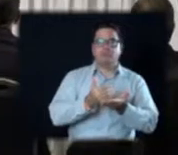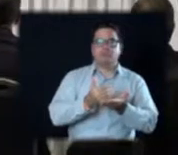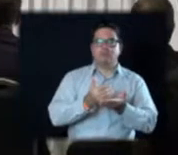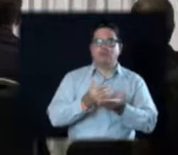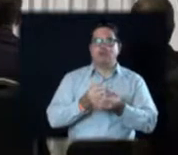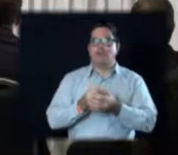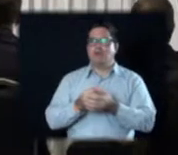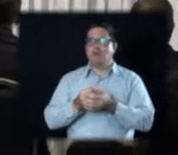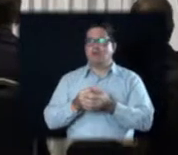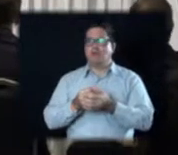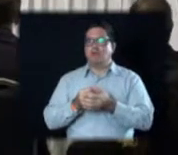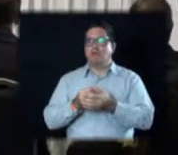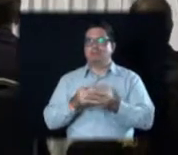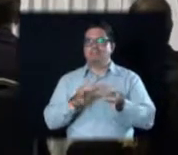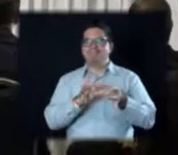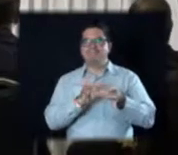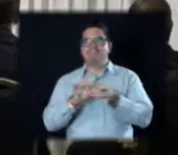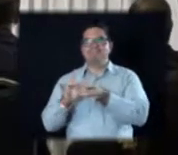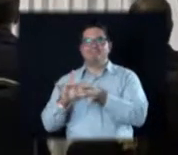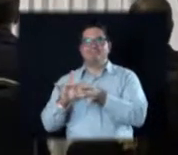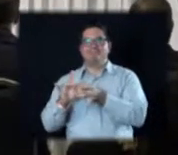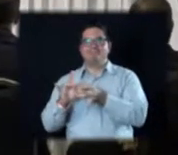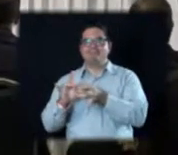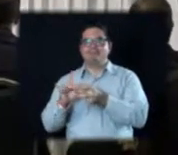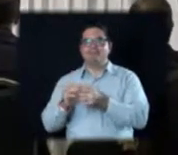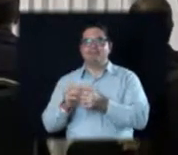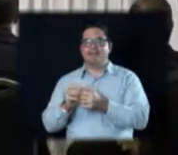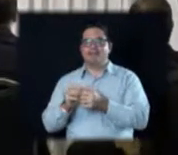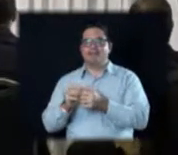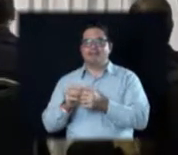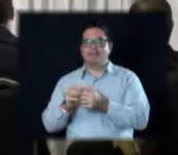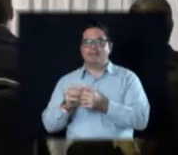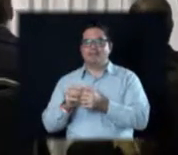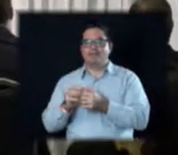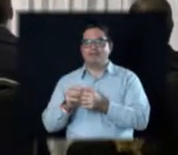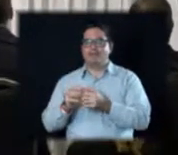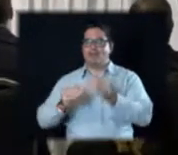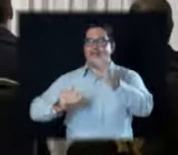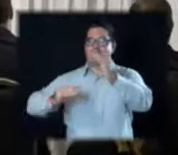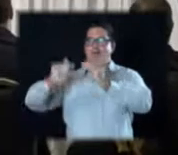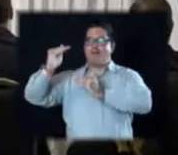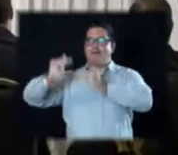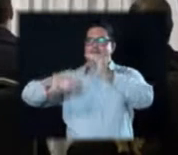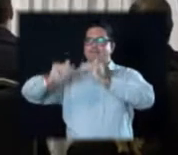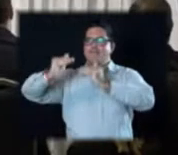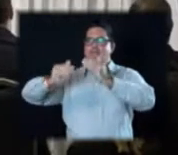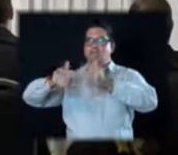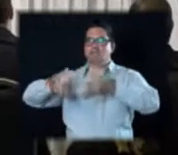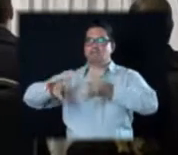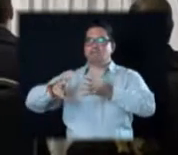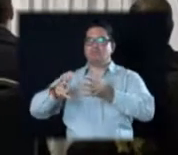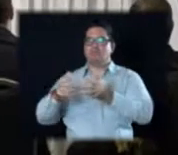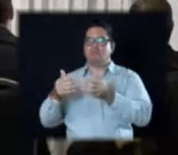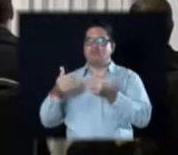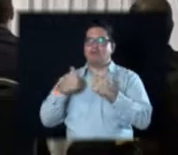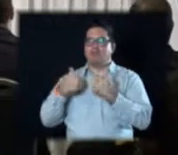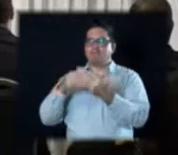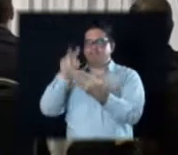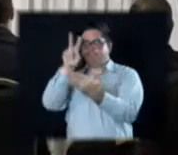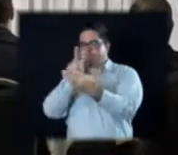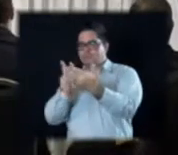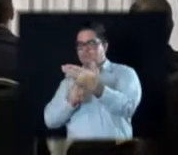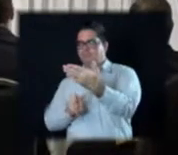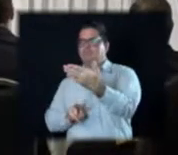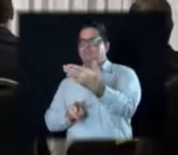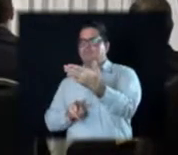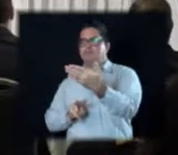versus yo como junta. Están relacionados ambos presupuestos. En cuanto a los balances disponibles y la naturaleza de esos